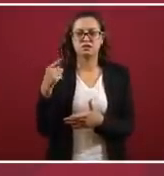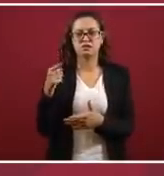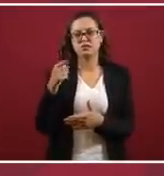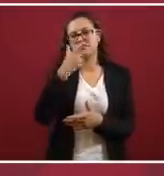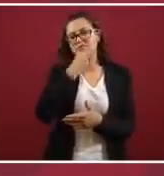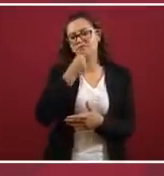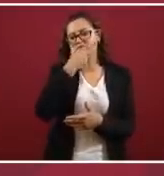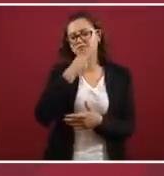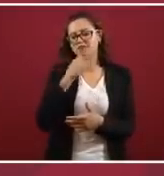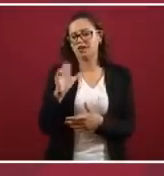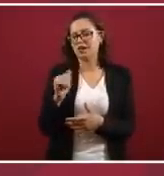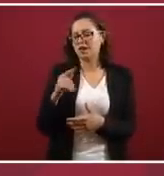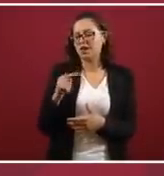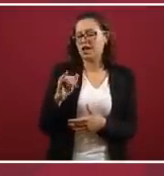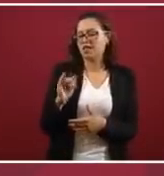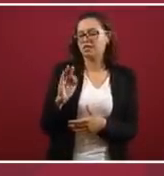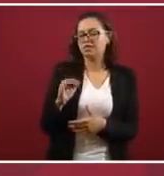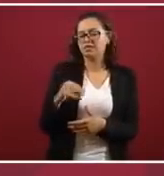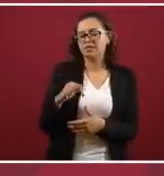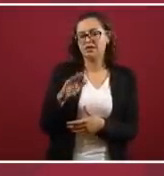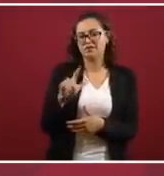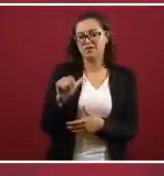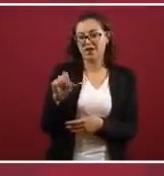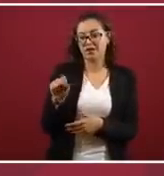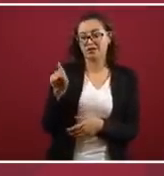Cantinflas, ahí está el detalle.